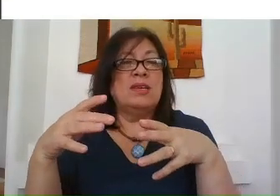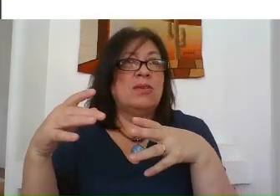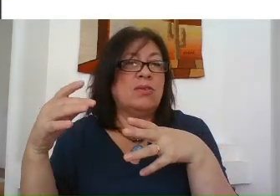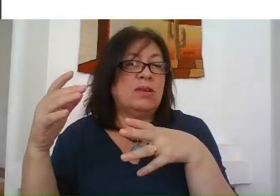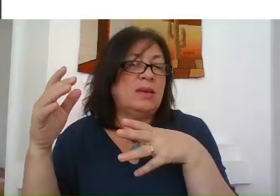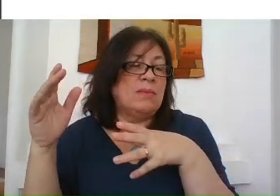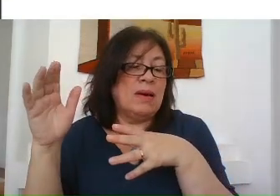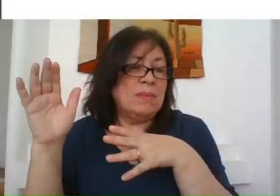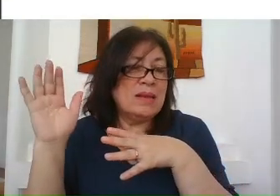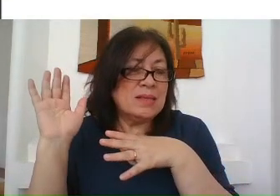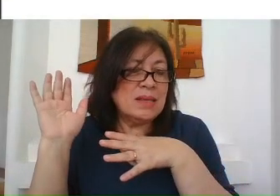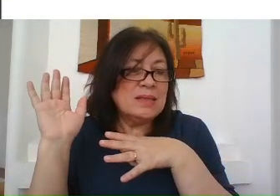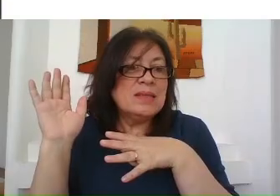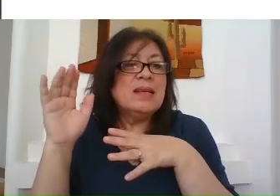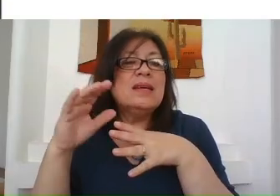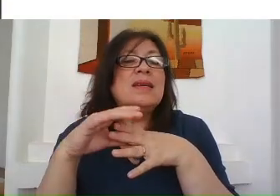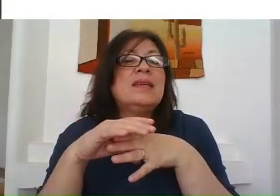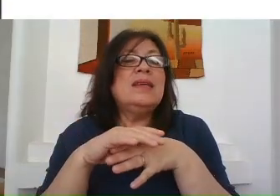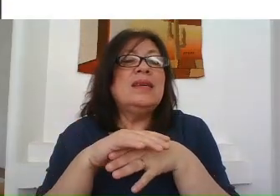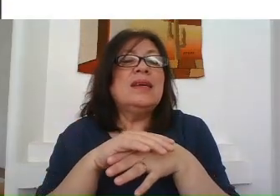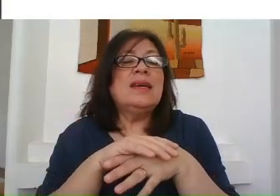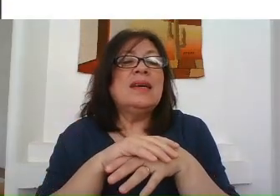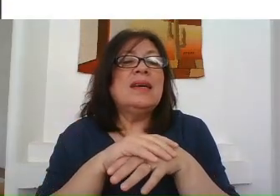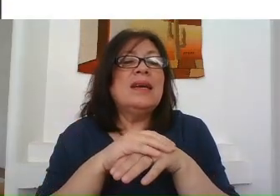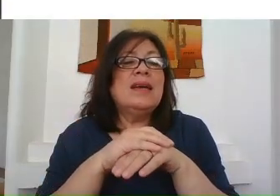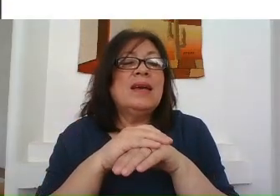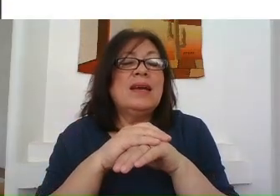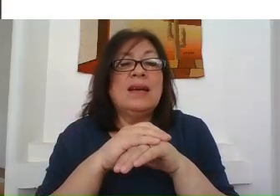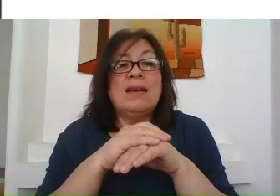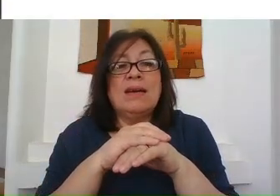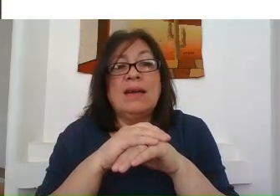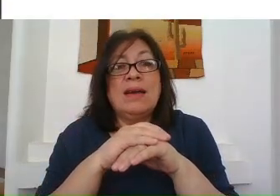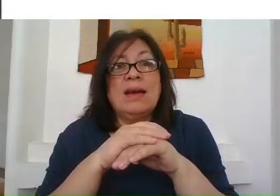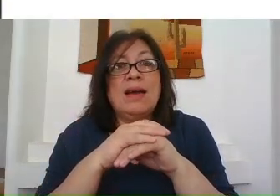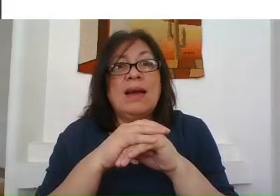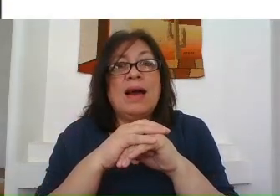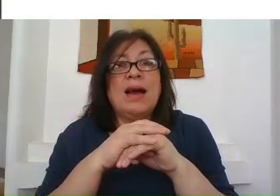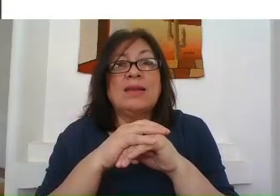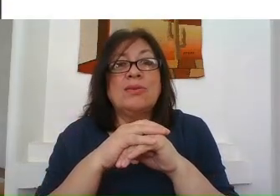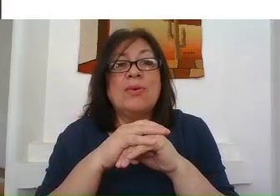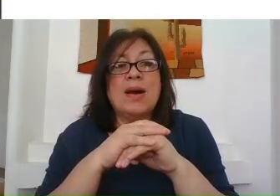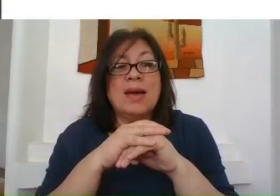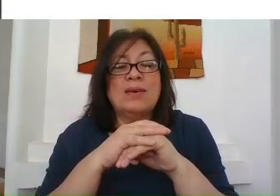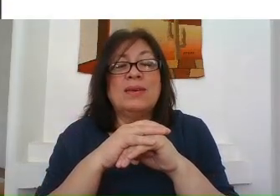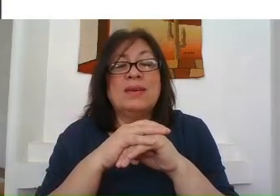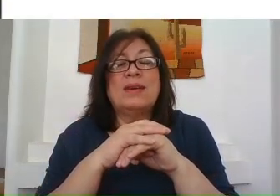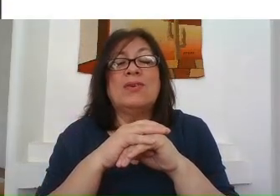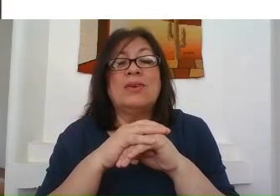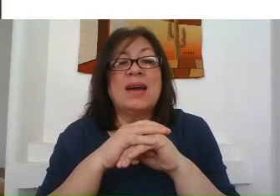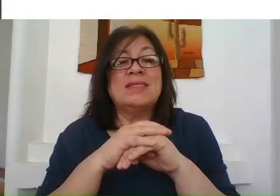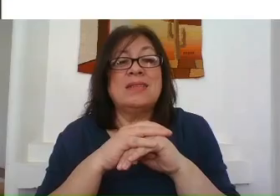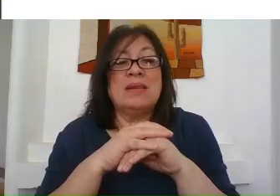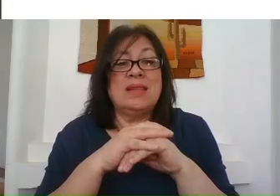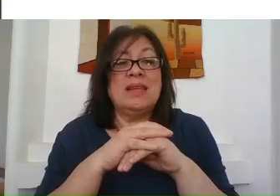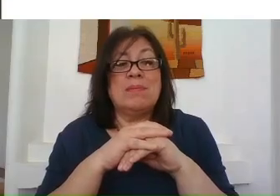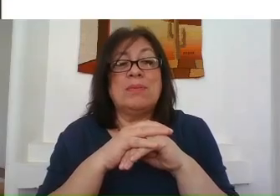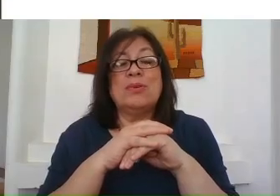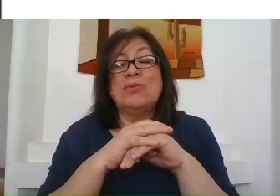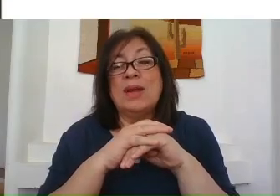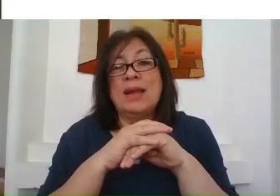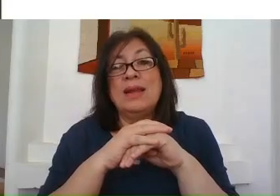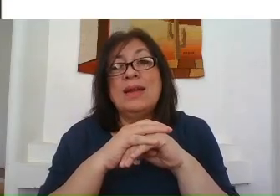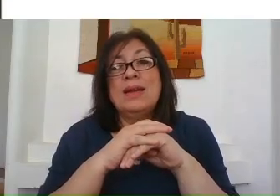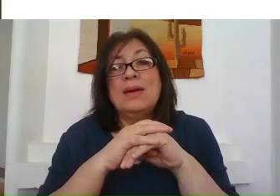4, 5 y más meses y eh, actúa con